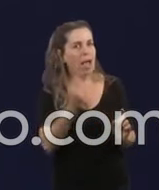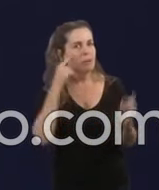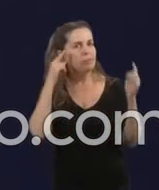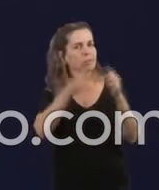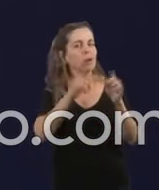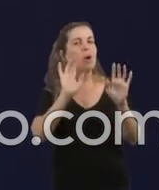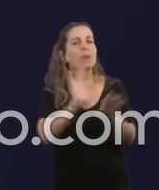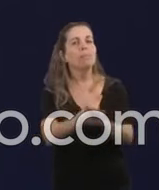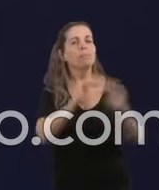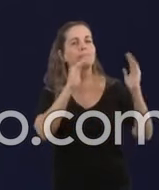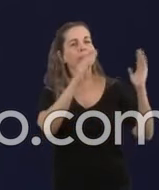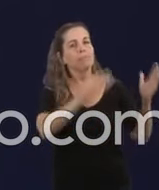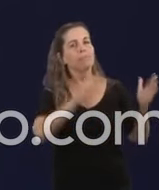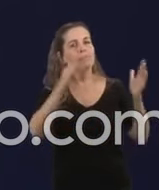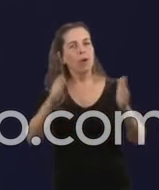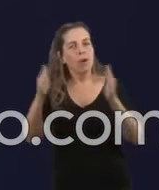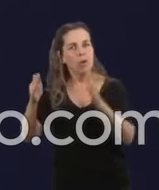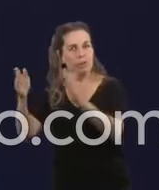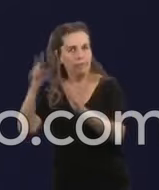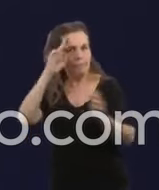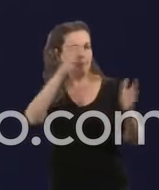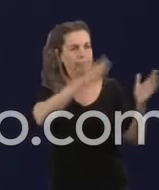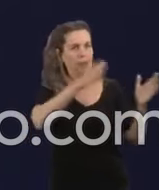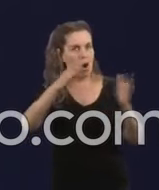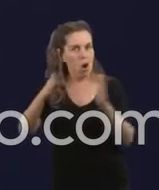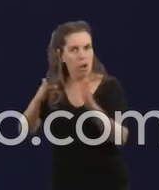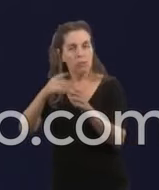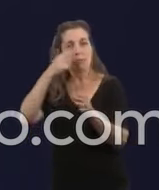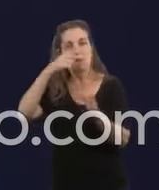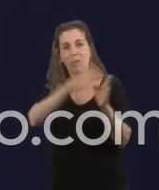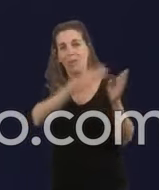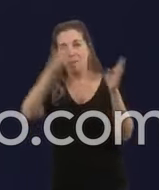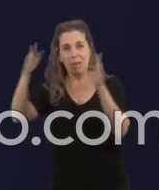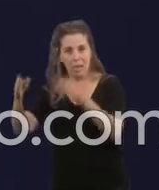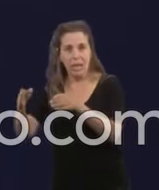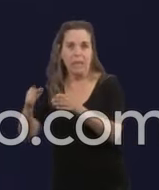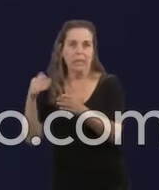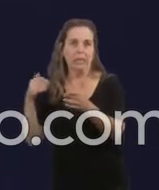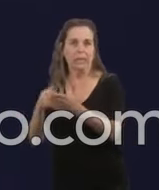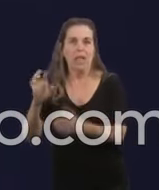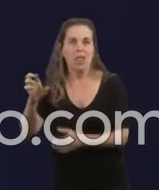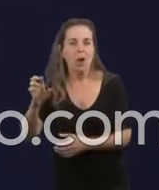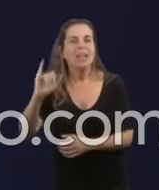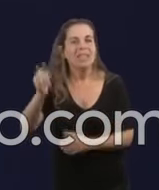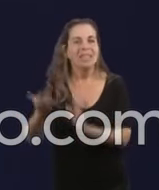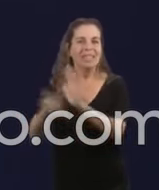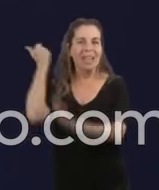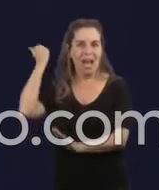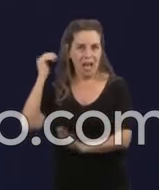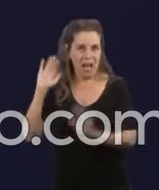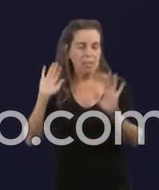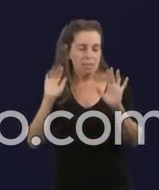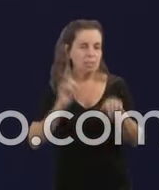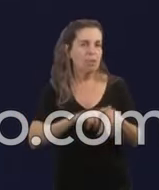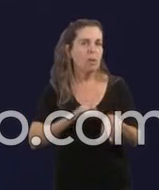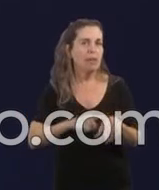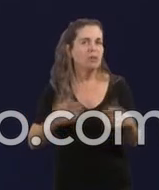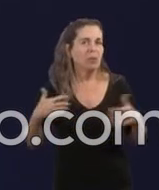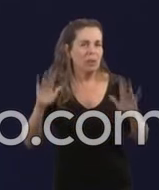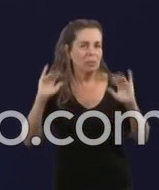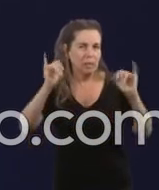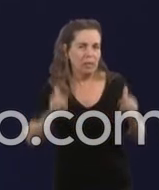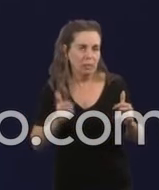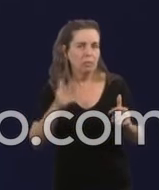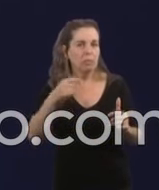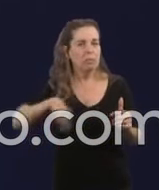Norte muy claro que es el levantamiento del cepo en el lo antes que se pueda no vamos a hacer absolutamente no vamos a dar ningún paso en